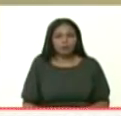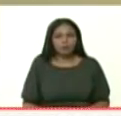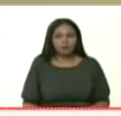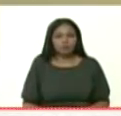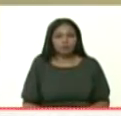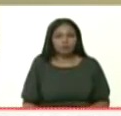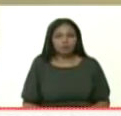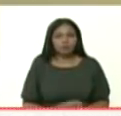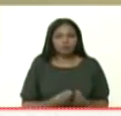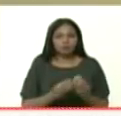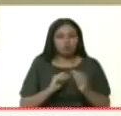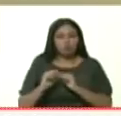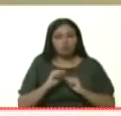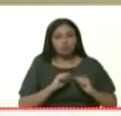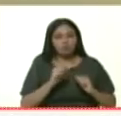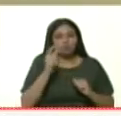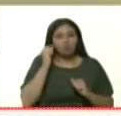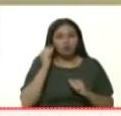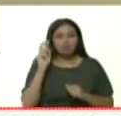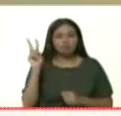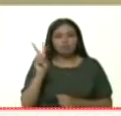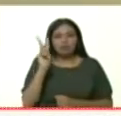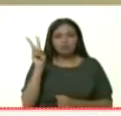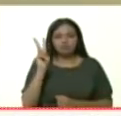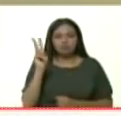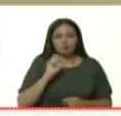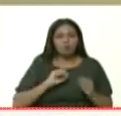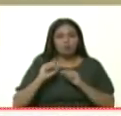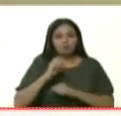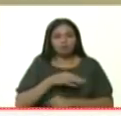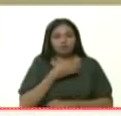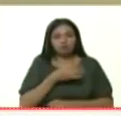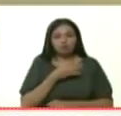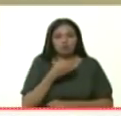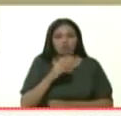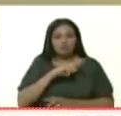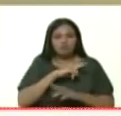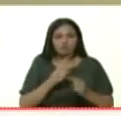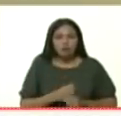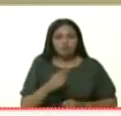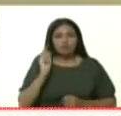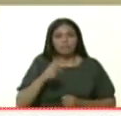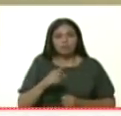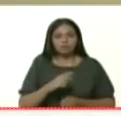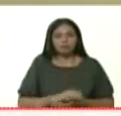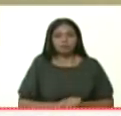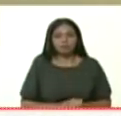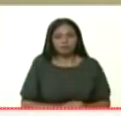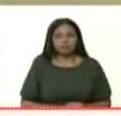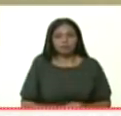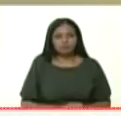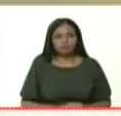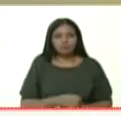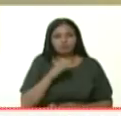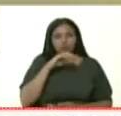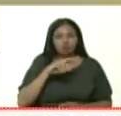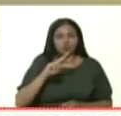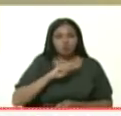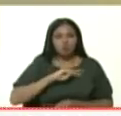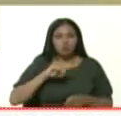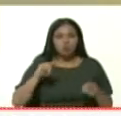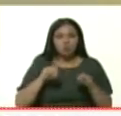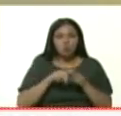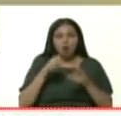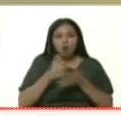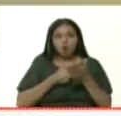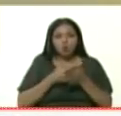junto a los movimientos feministas de Venezuela, los movimientos sociales muy poderosos, que históricamente habían luchado durante el